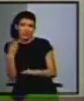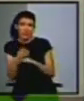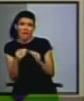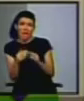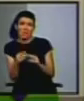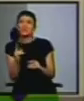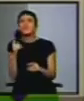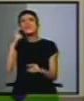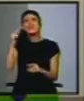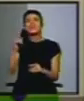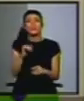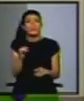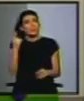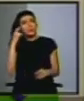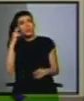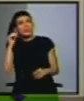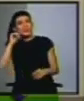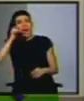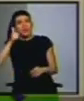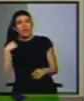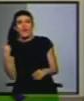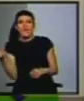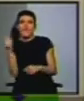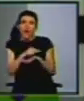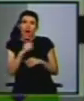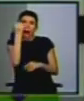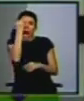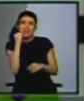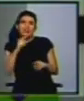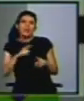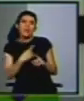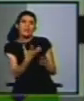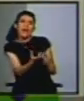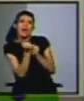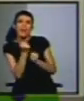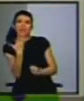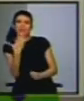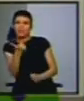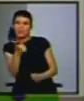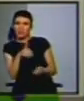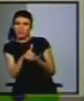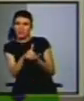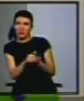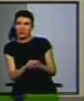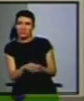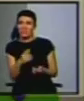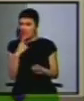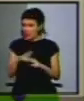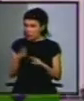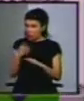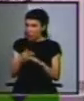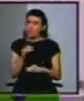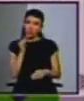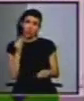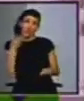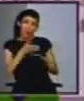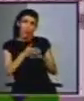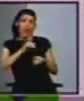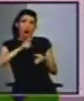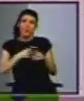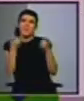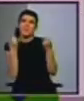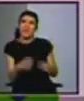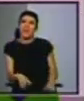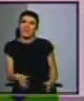No, pensando al otro día que tengo que ir al casino a recuperar esos 56 millones. Eso es lo único. ¿Lo hizo? Sí, y volví a perder.